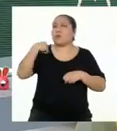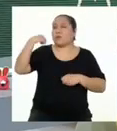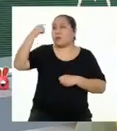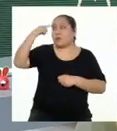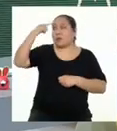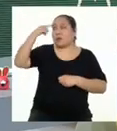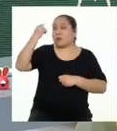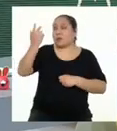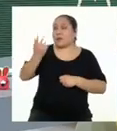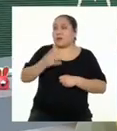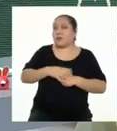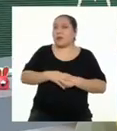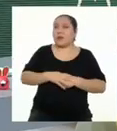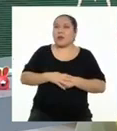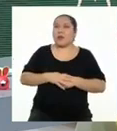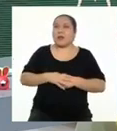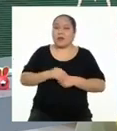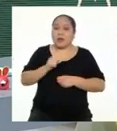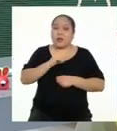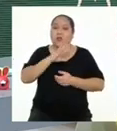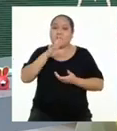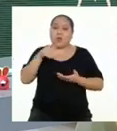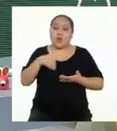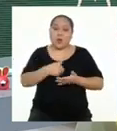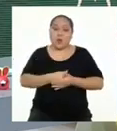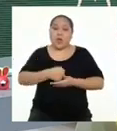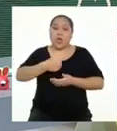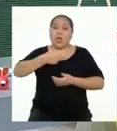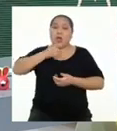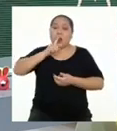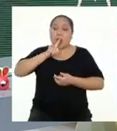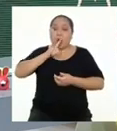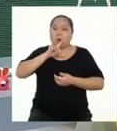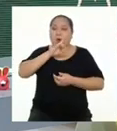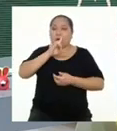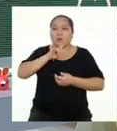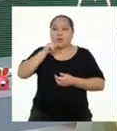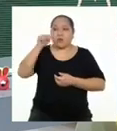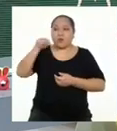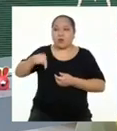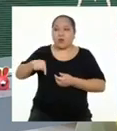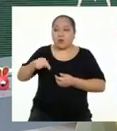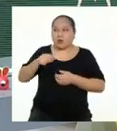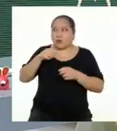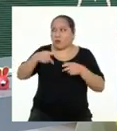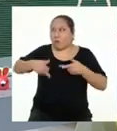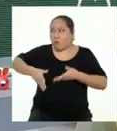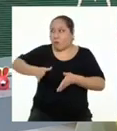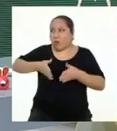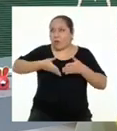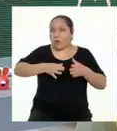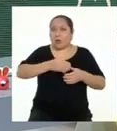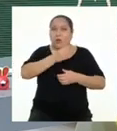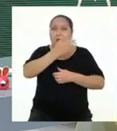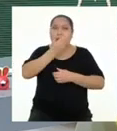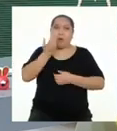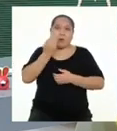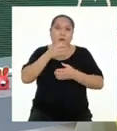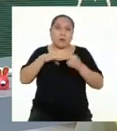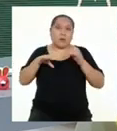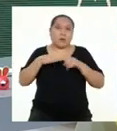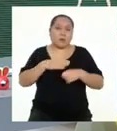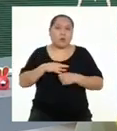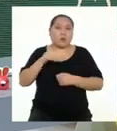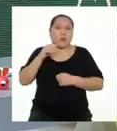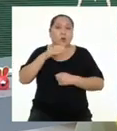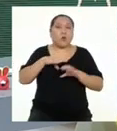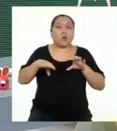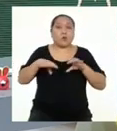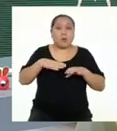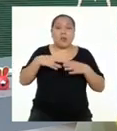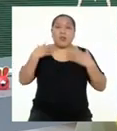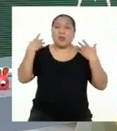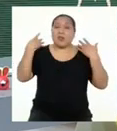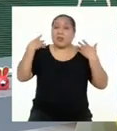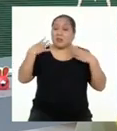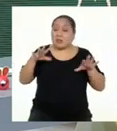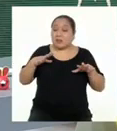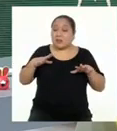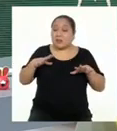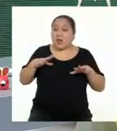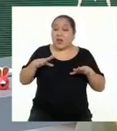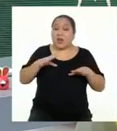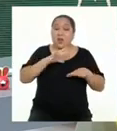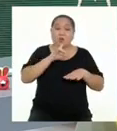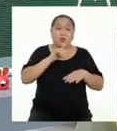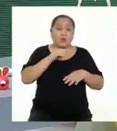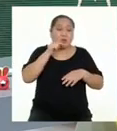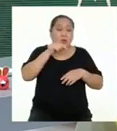solo ser conscientes de todo el agua que se invirtió en ellos y que lo mejor que podemos hacer es usar lo que ya tenemos